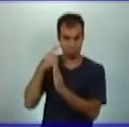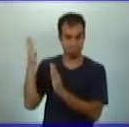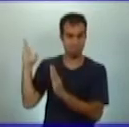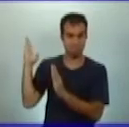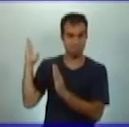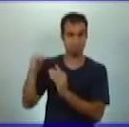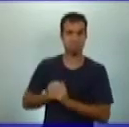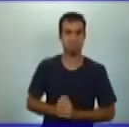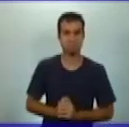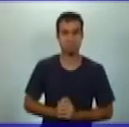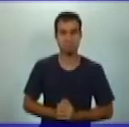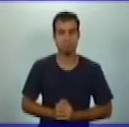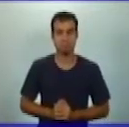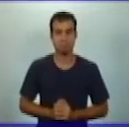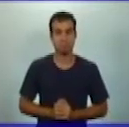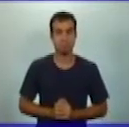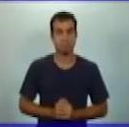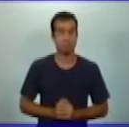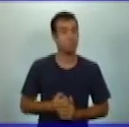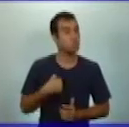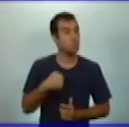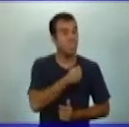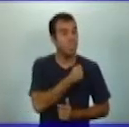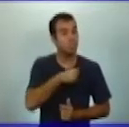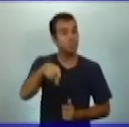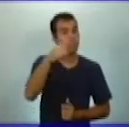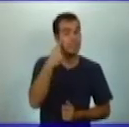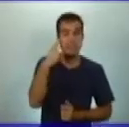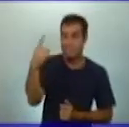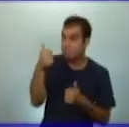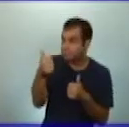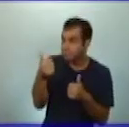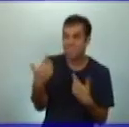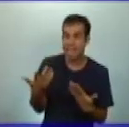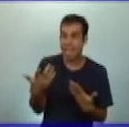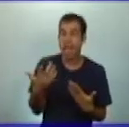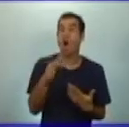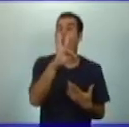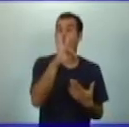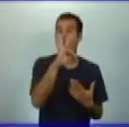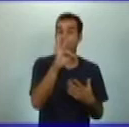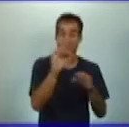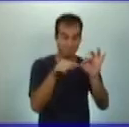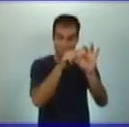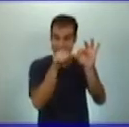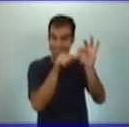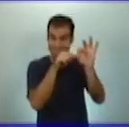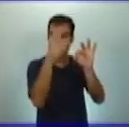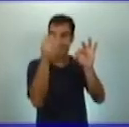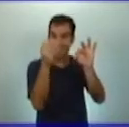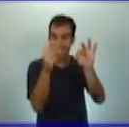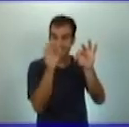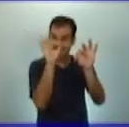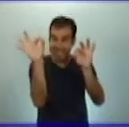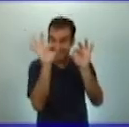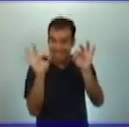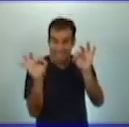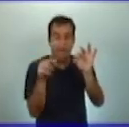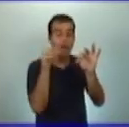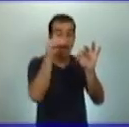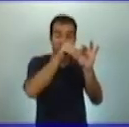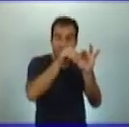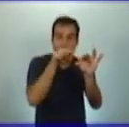que se fijen bien que todos tienen 8 protones en su núcleo. Es por eso que, por lo que vimos anteriormente de que el átomo